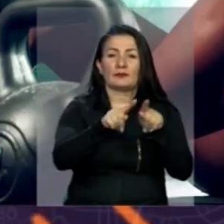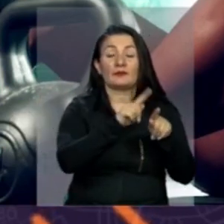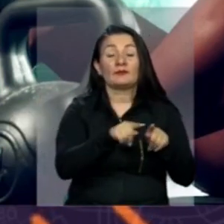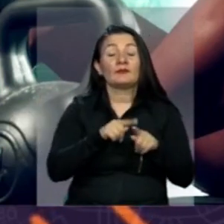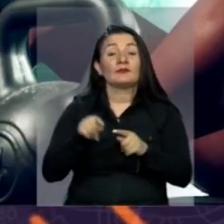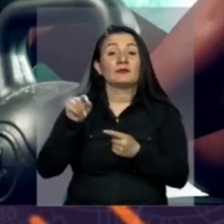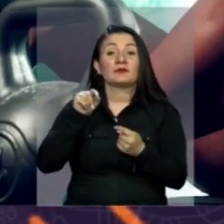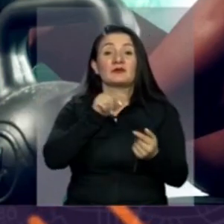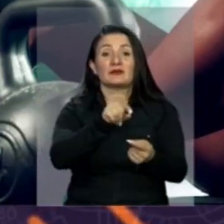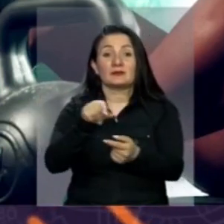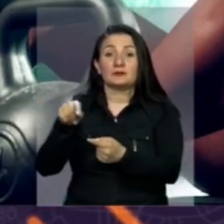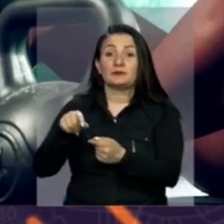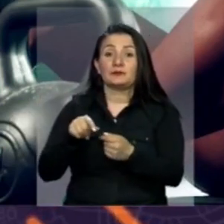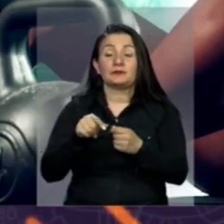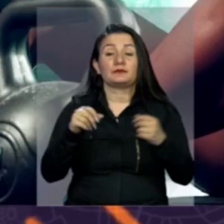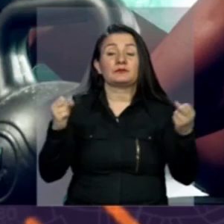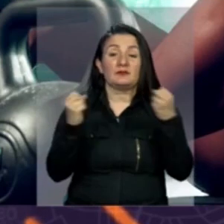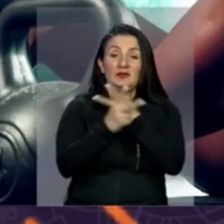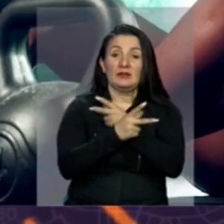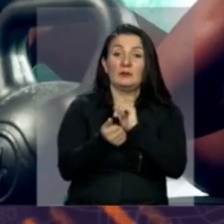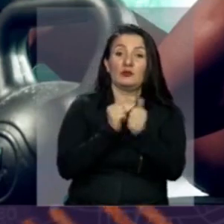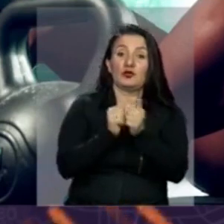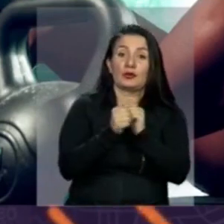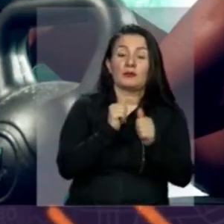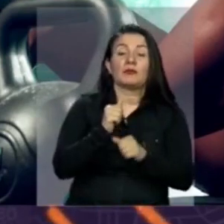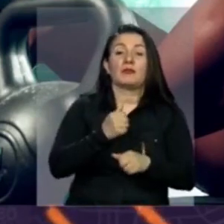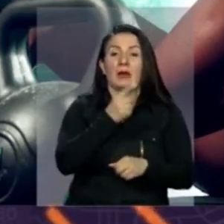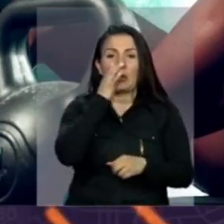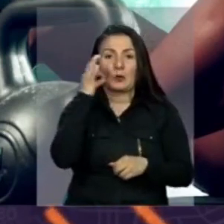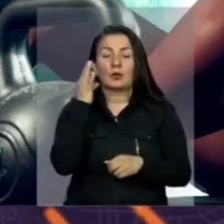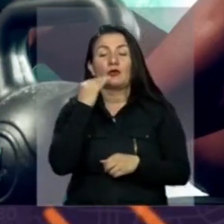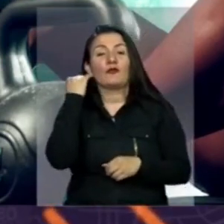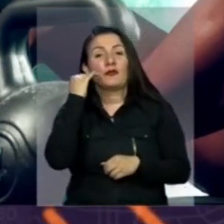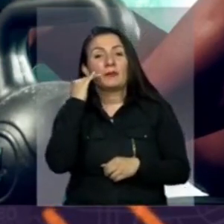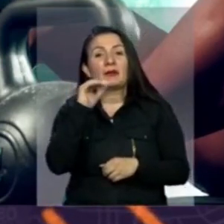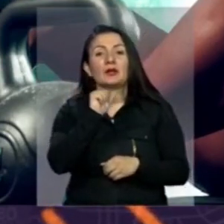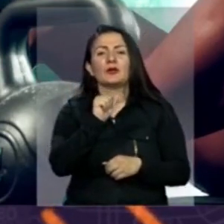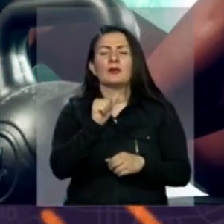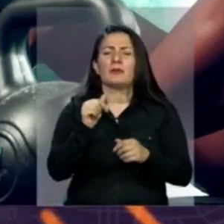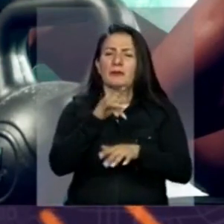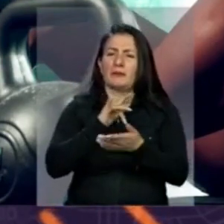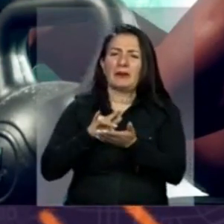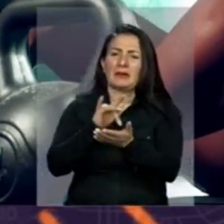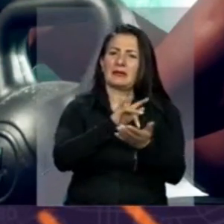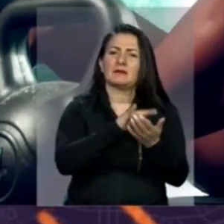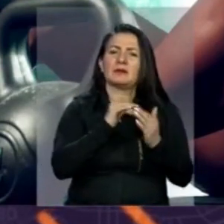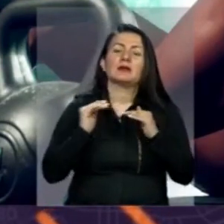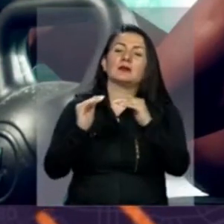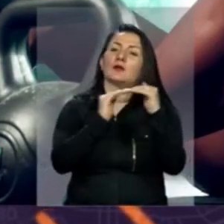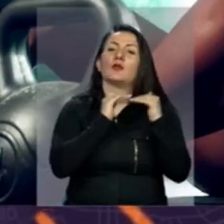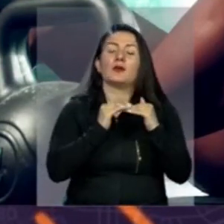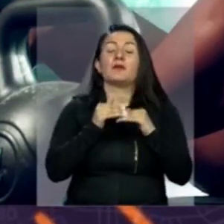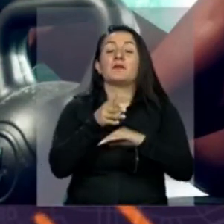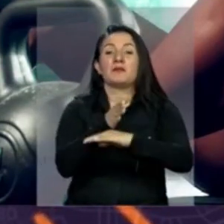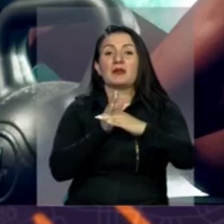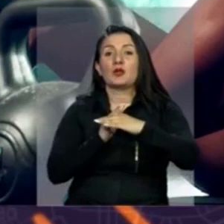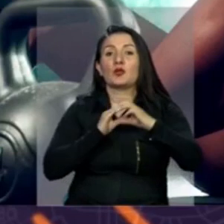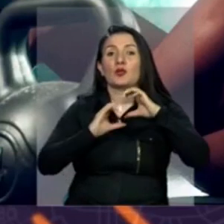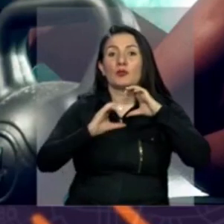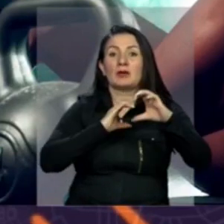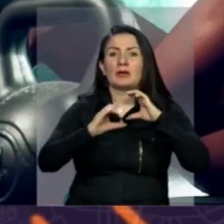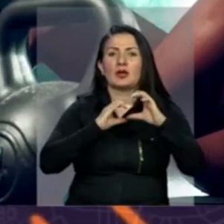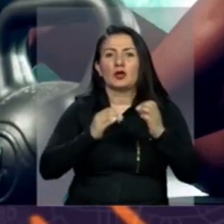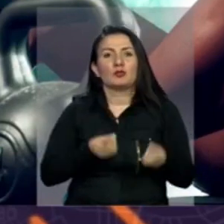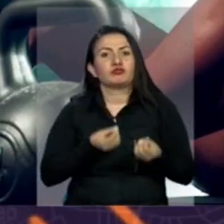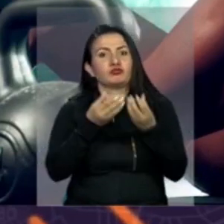la inversión entre el deporte masculino y femenino, promover la participación igualitaria en medios de comunicación, ofrecer las